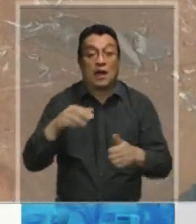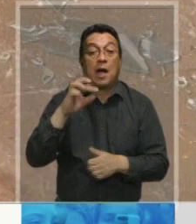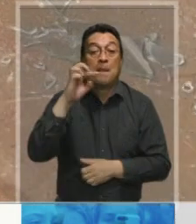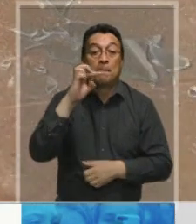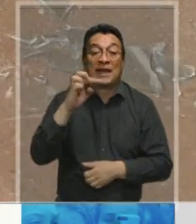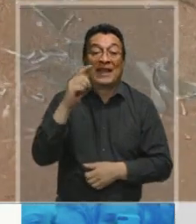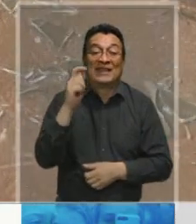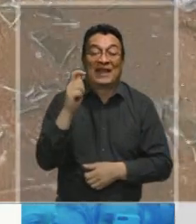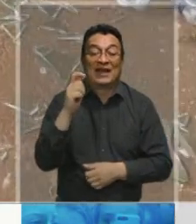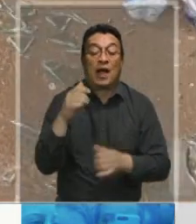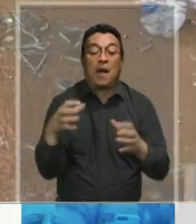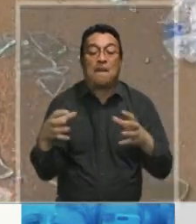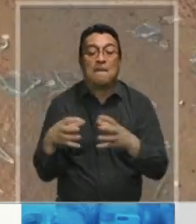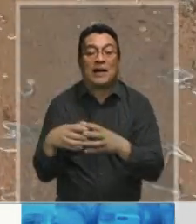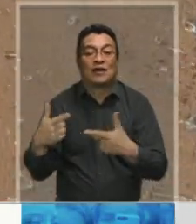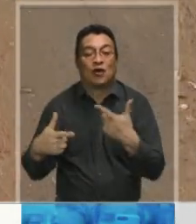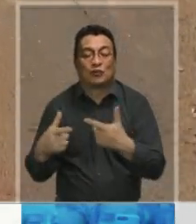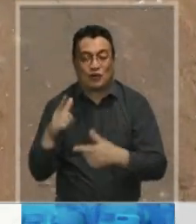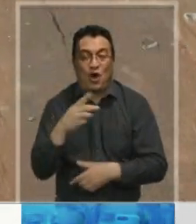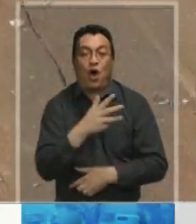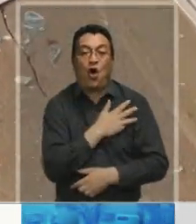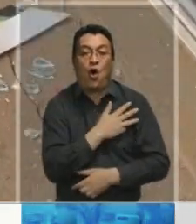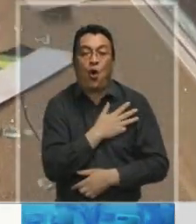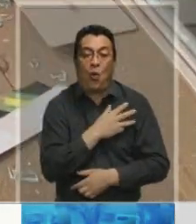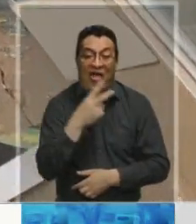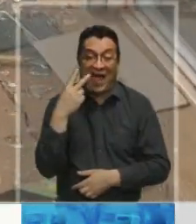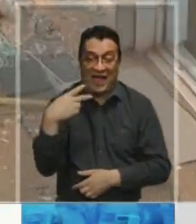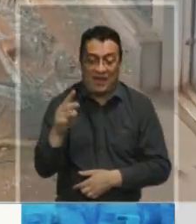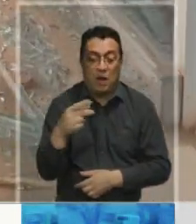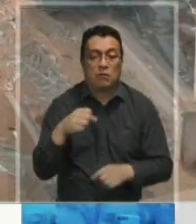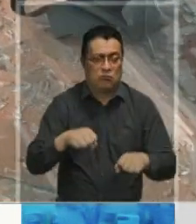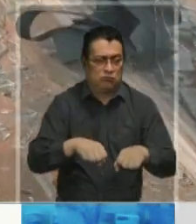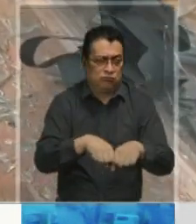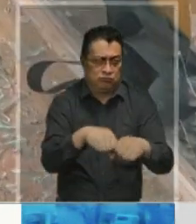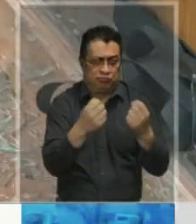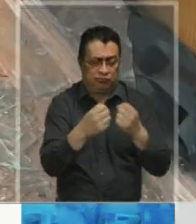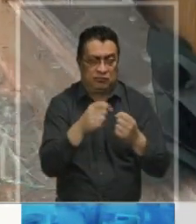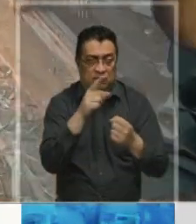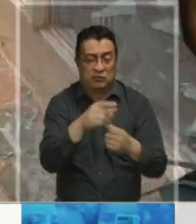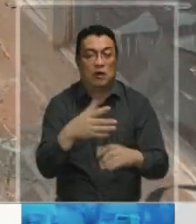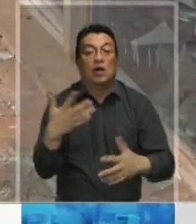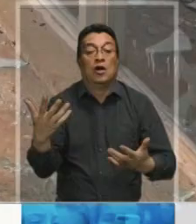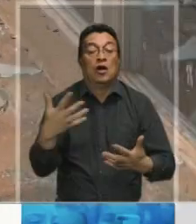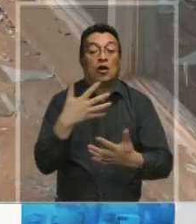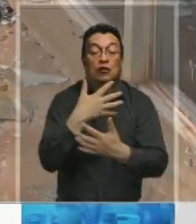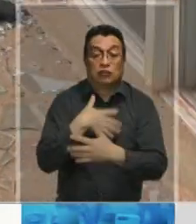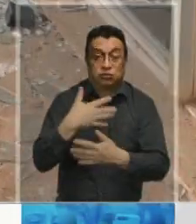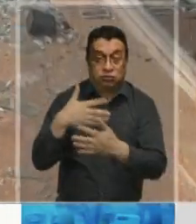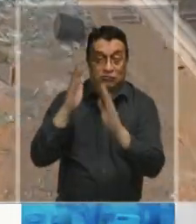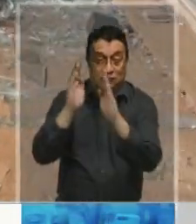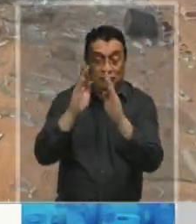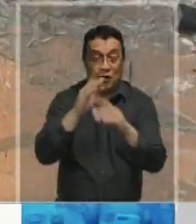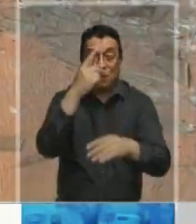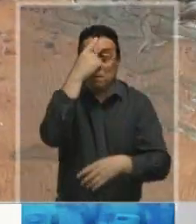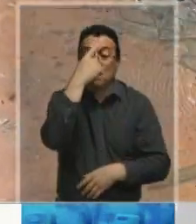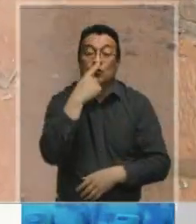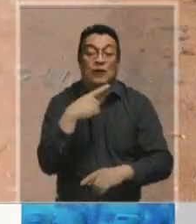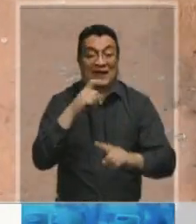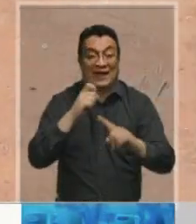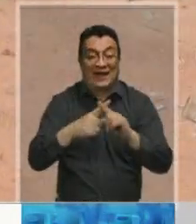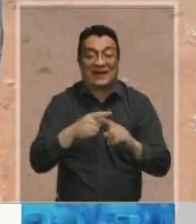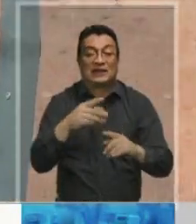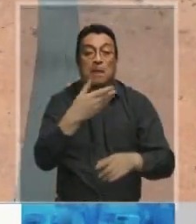partido del presidente electo Lula da Silva, también destrozadísima. Vestíbulos donde hay un museo de expresidentes de la